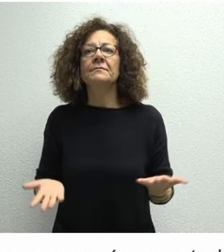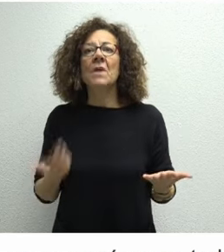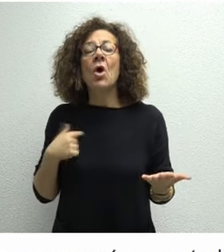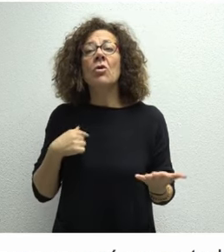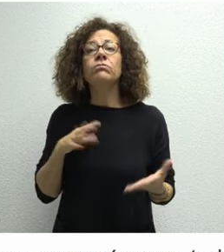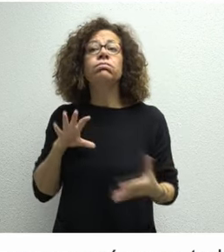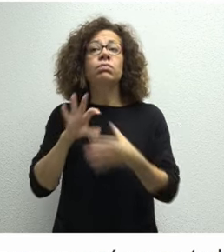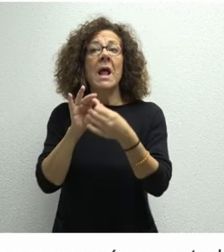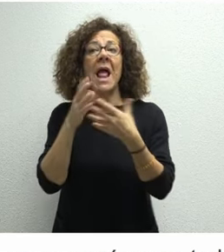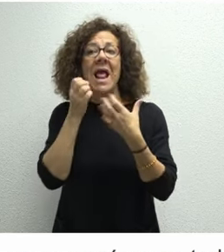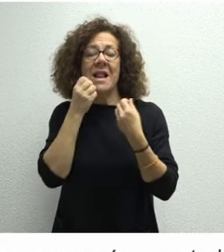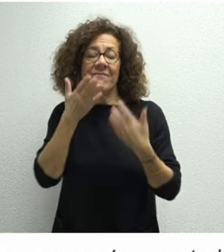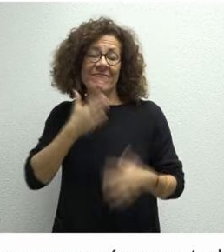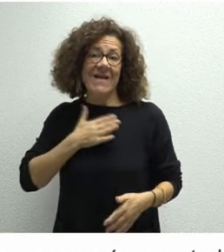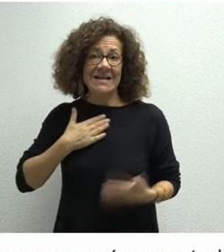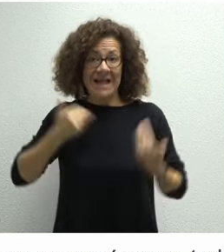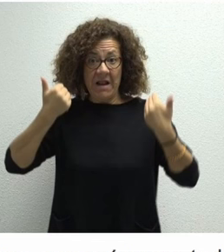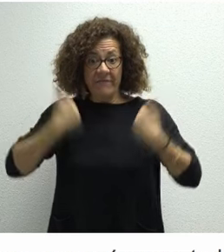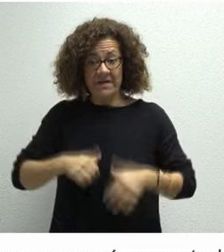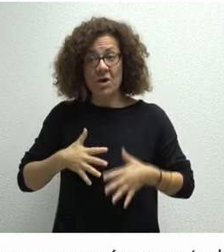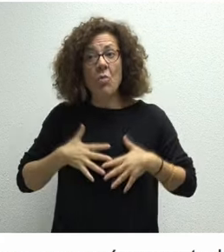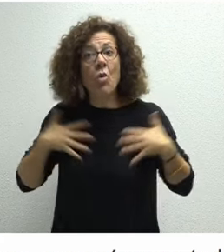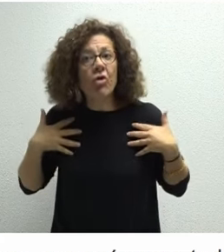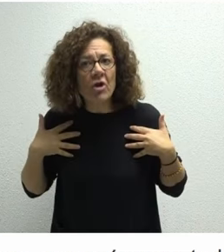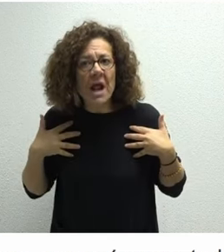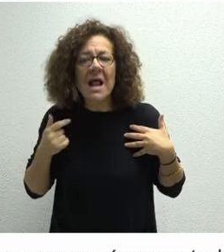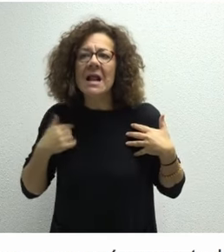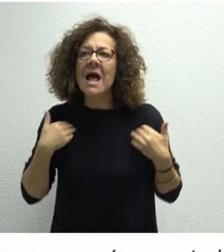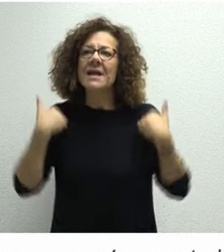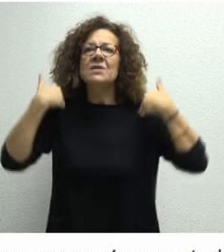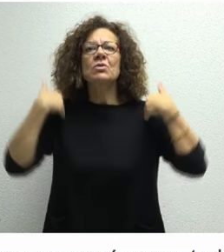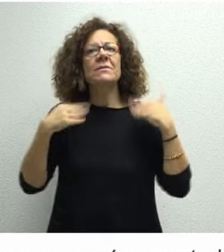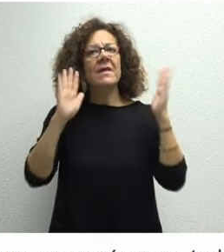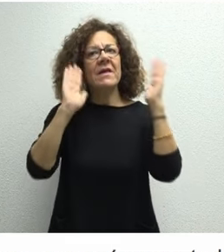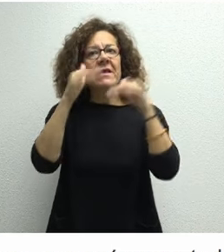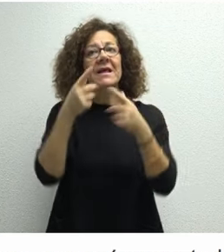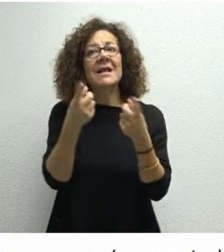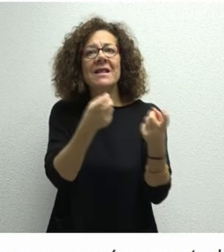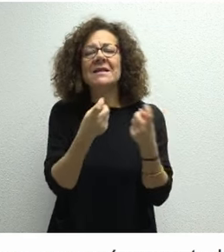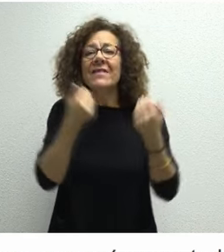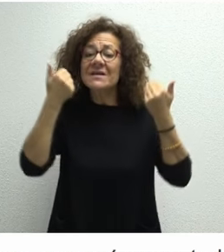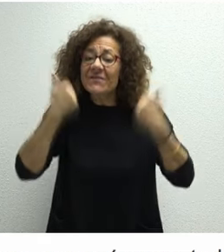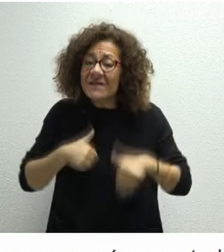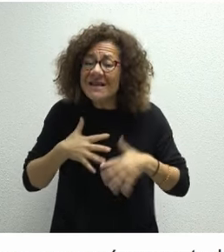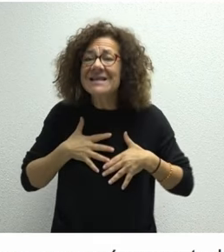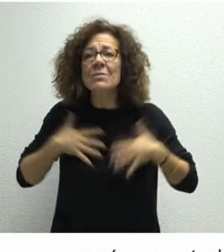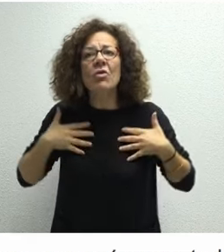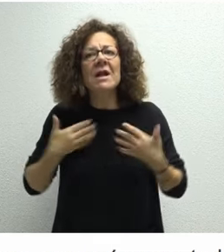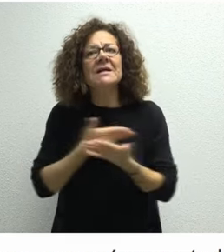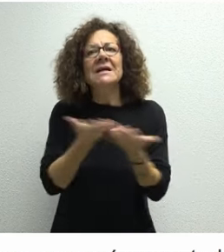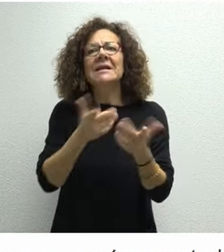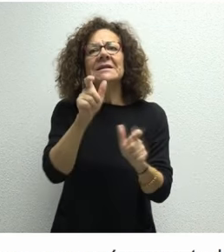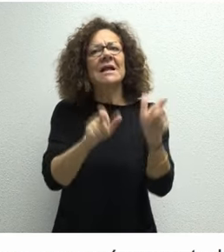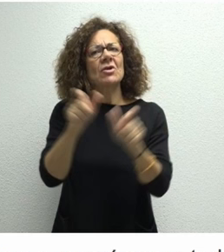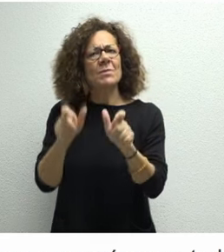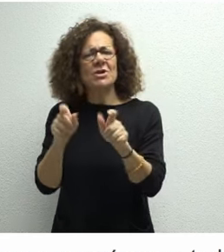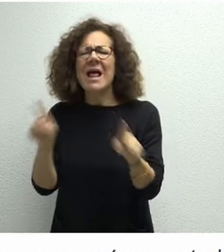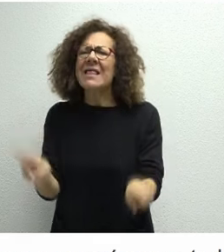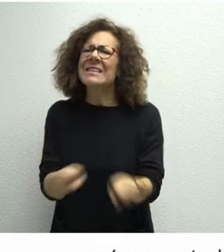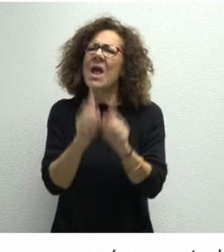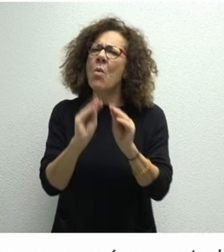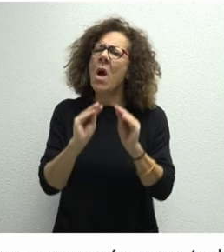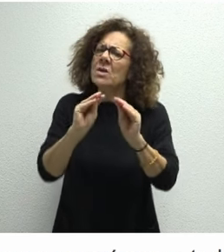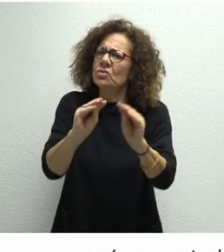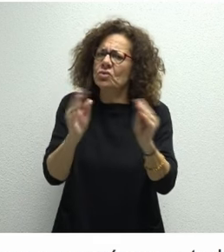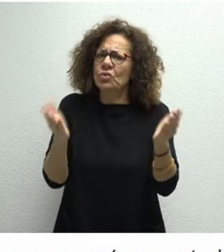respecto al bienestar físico y emocional tenemos la la responsabilidad de atender las necesidades físicas y emocionales de todas las personas con independencia de cuál